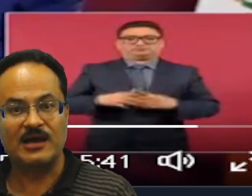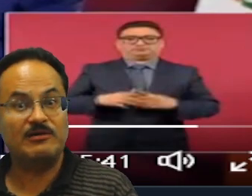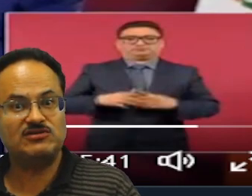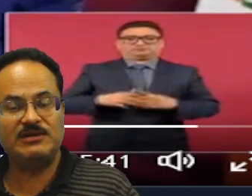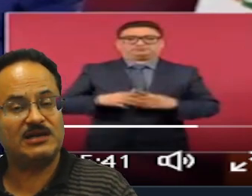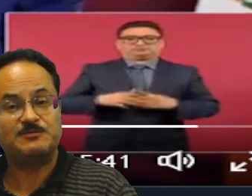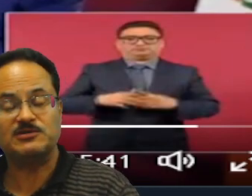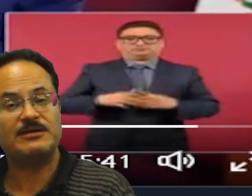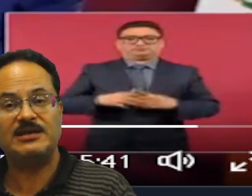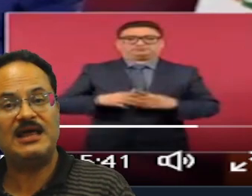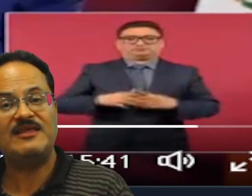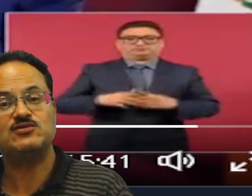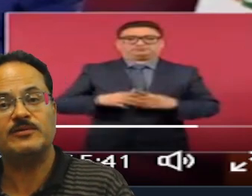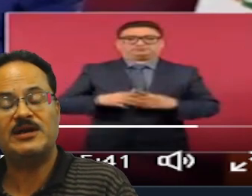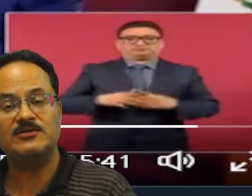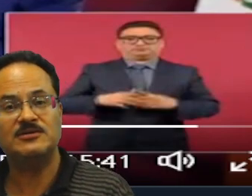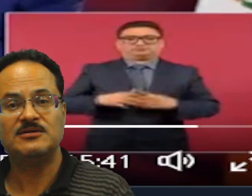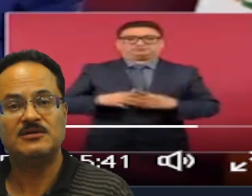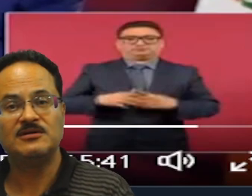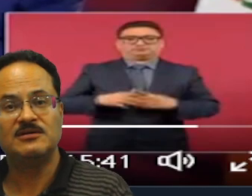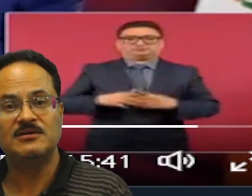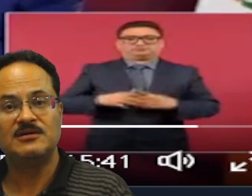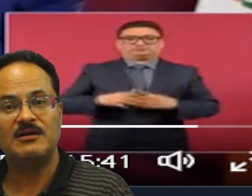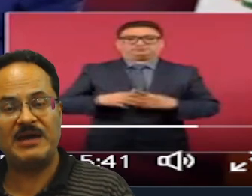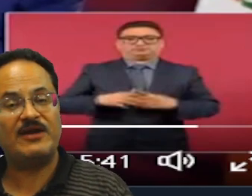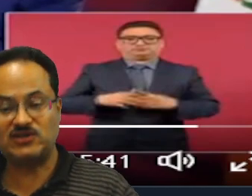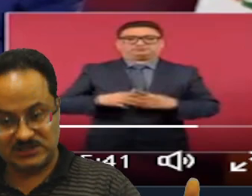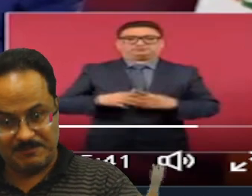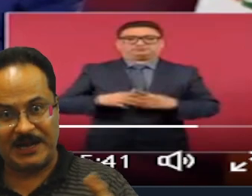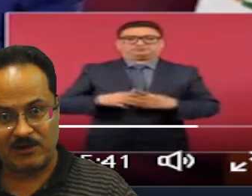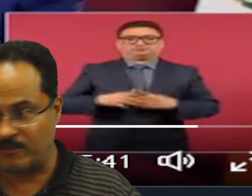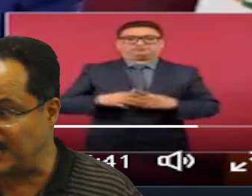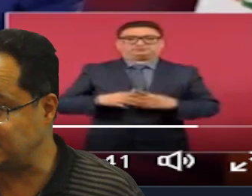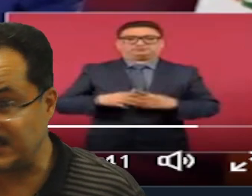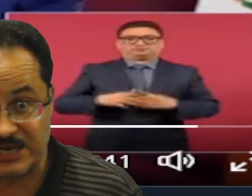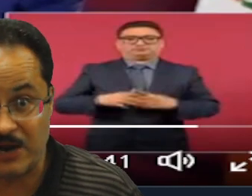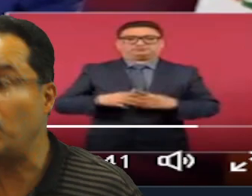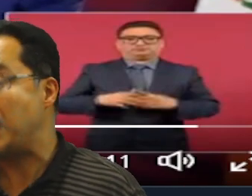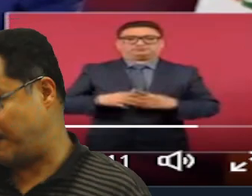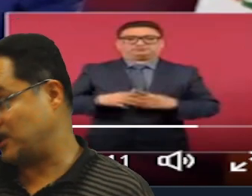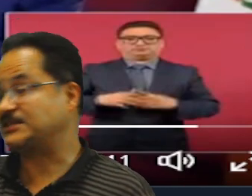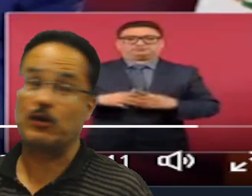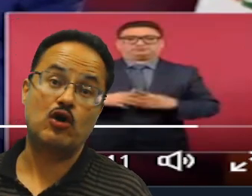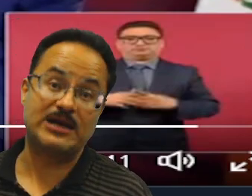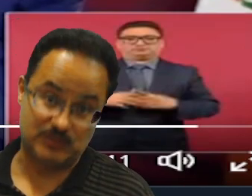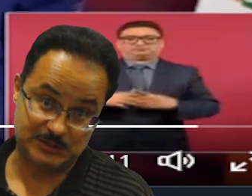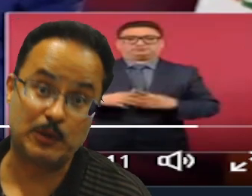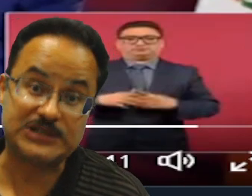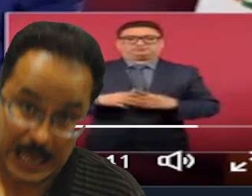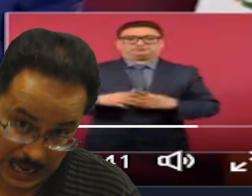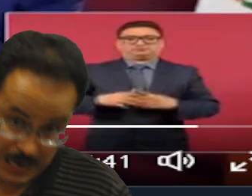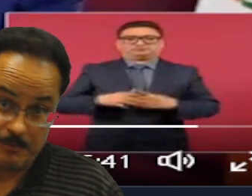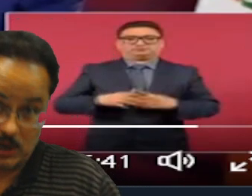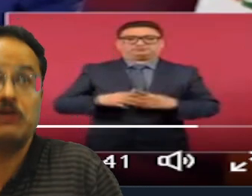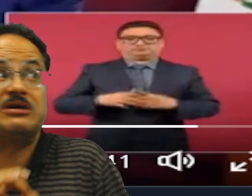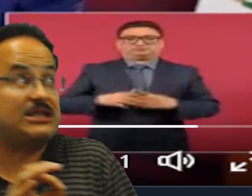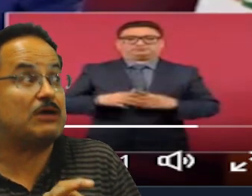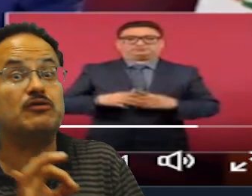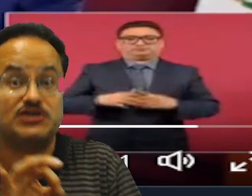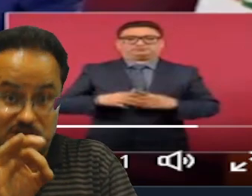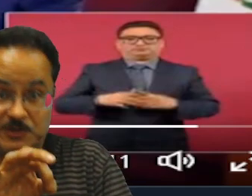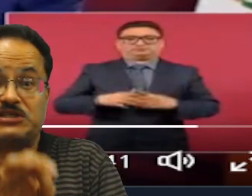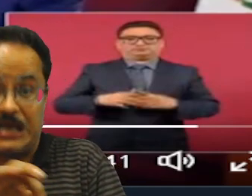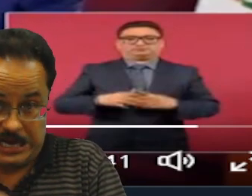que no ASUME la responsabilidad de su gobierno Pero eso sí para cobrar ese dinero porque hasta lo cobra su esposa Porque